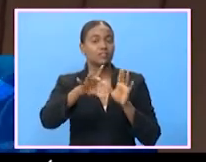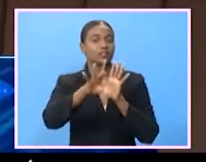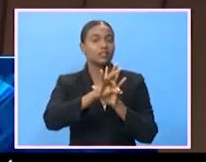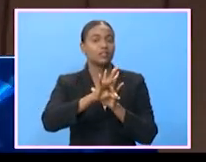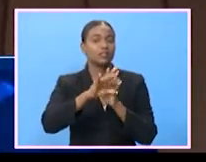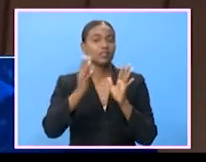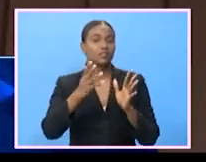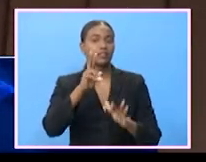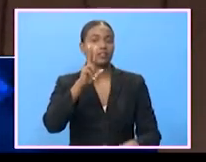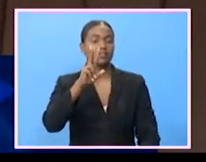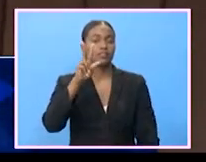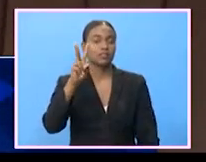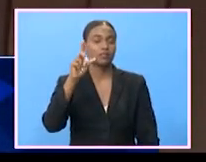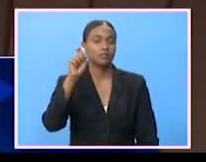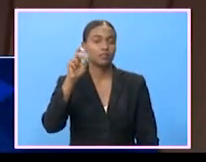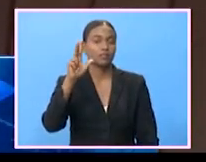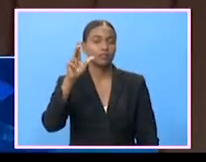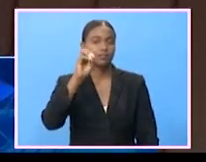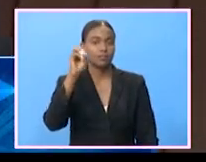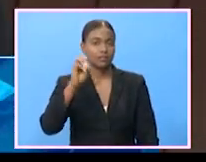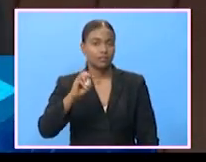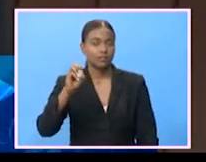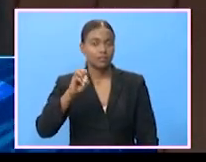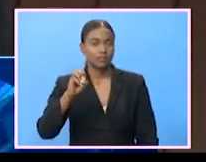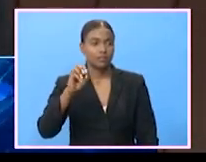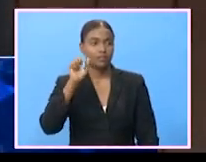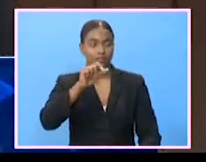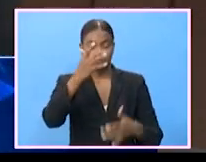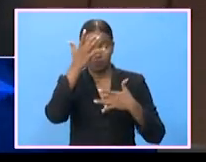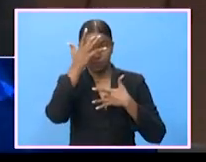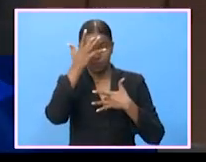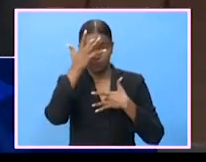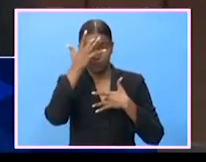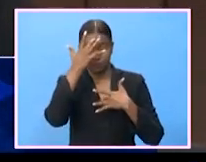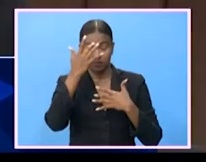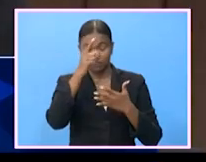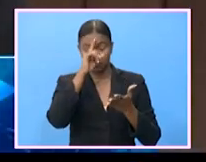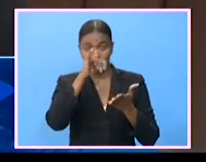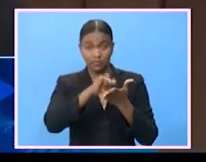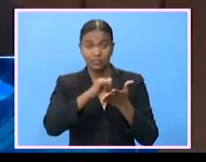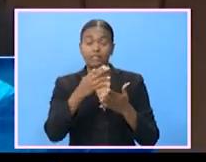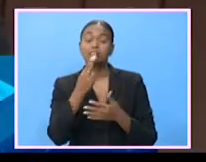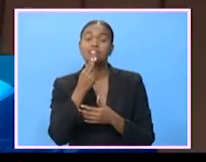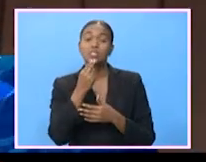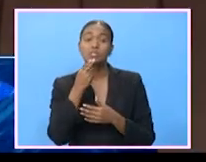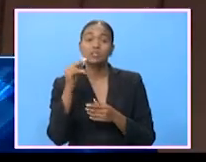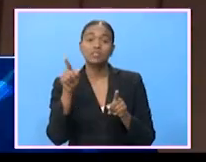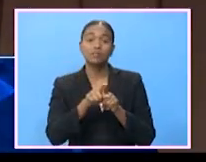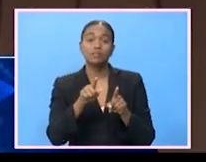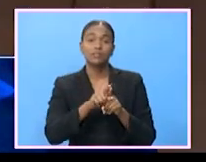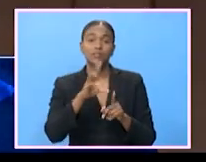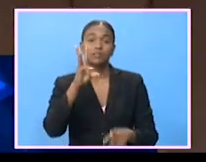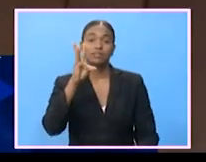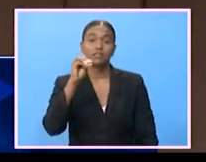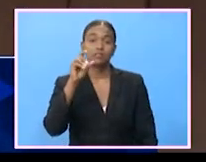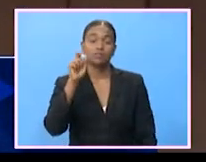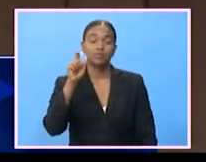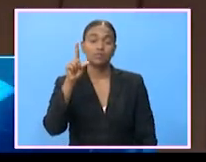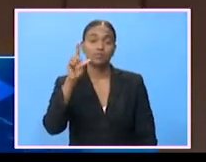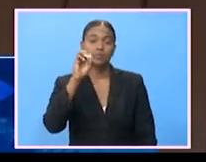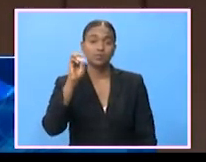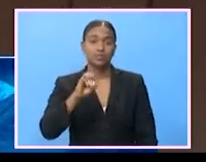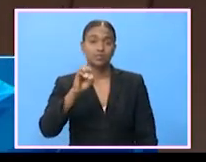un 32.3% de hipertensión, un 12% de diabetes y un 70.1%